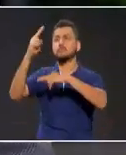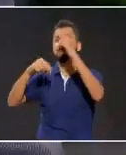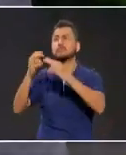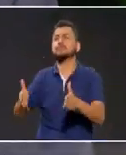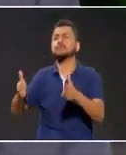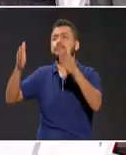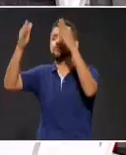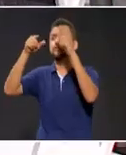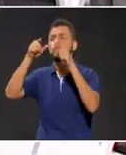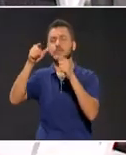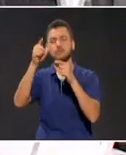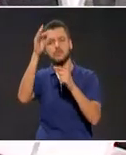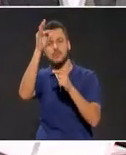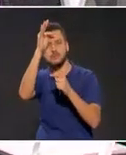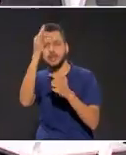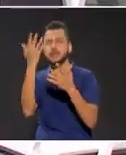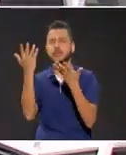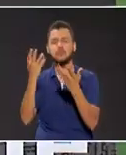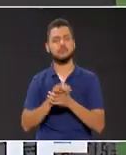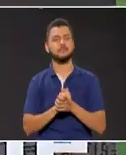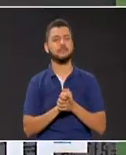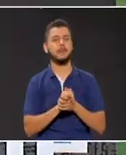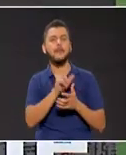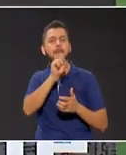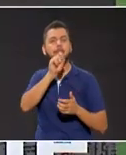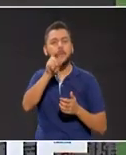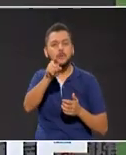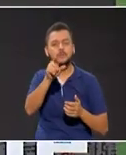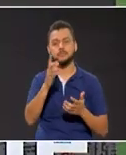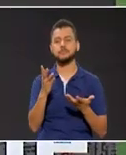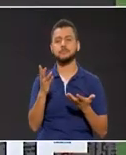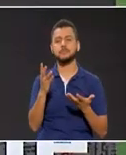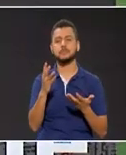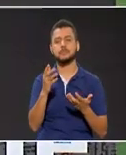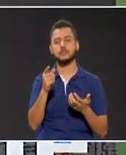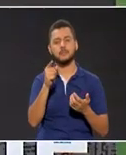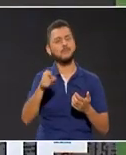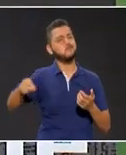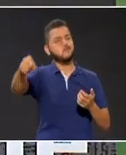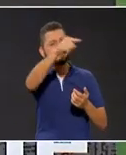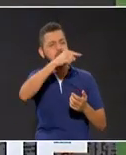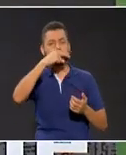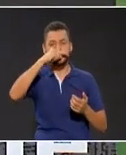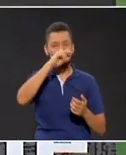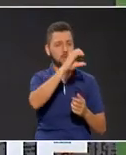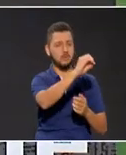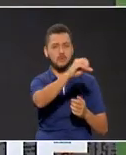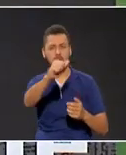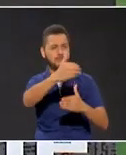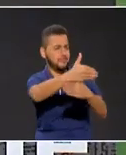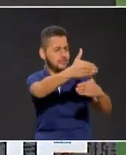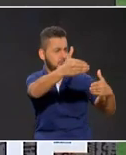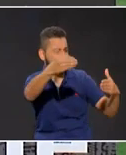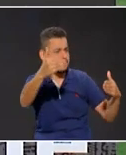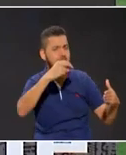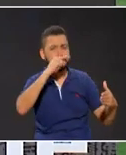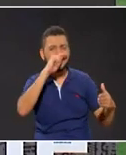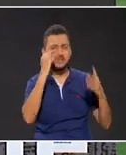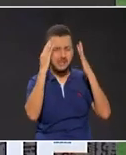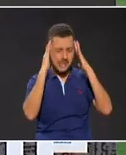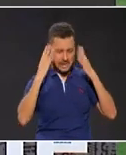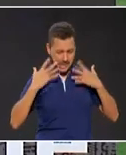hacer. Específicamente, candidato Juan Carlos Vélez, en cuanto a la mendicidad infantil, que la hemos visto incrementada, en ese